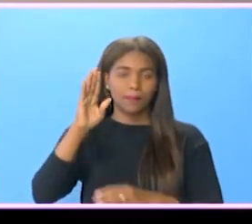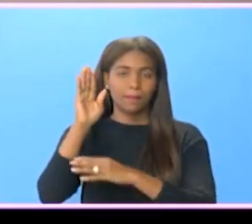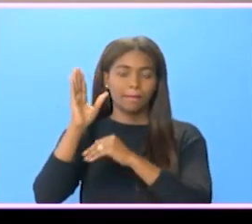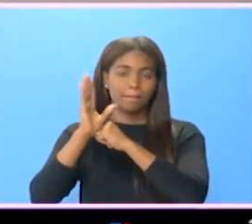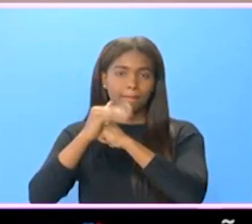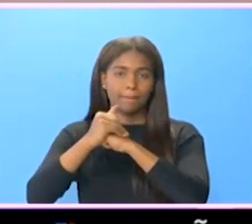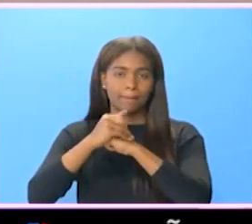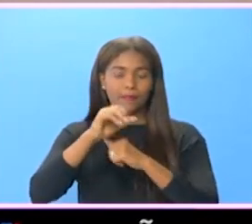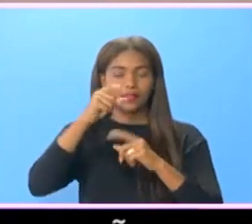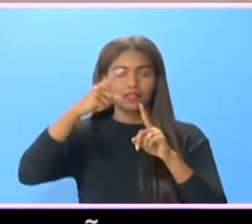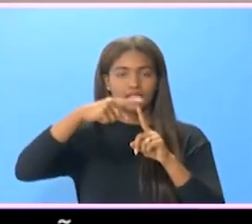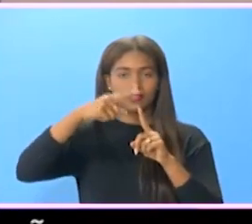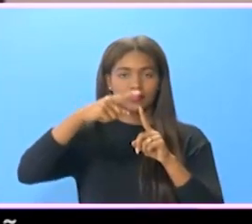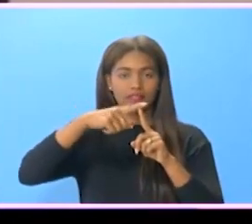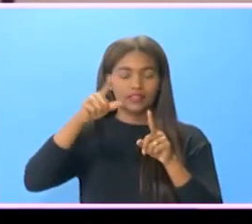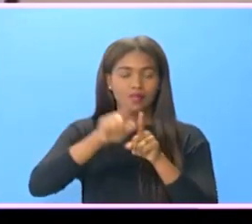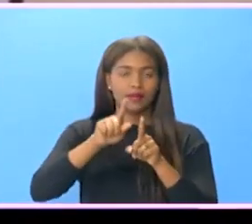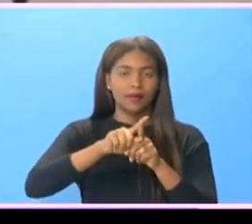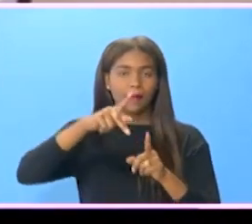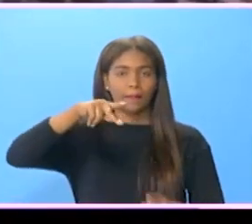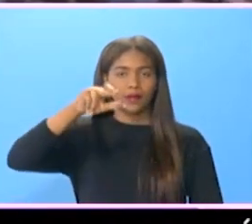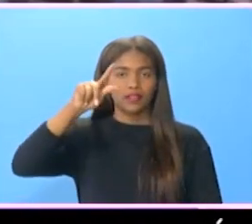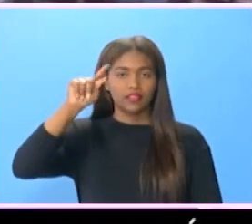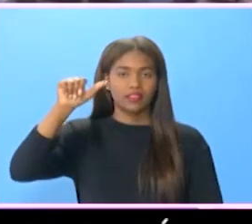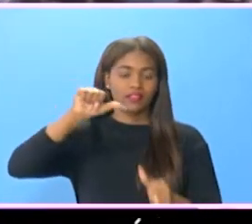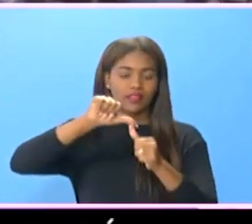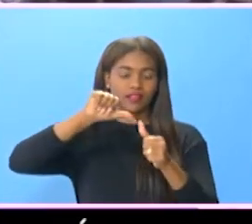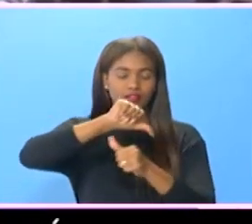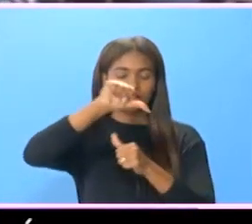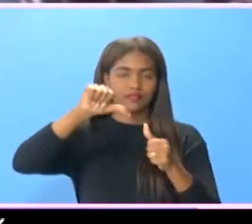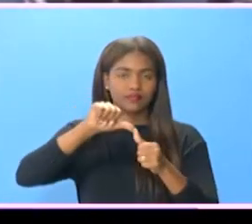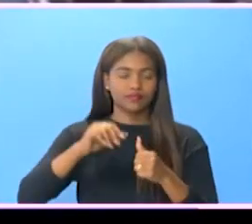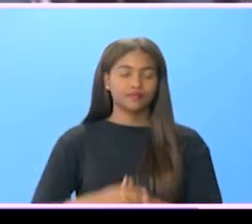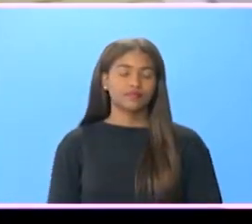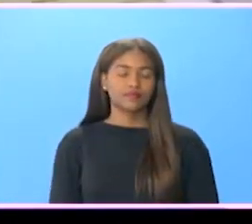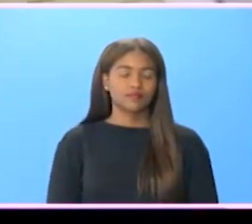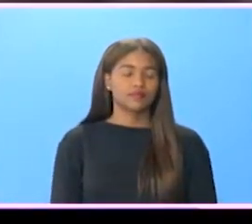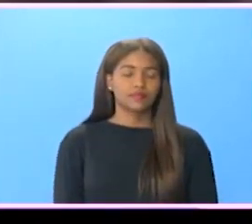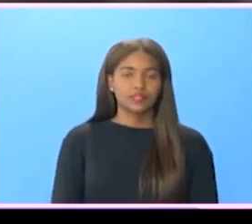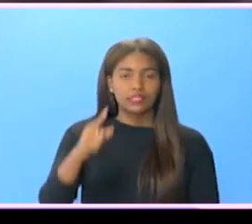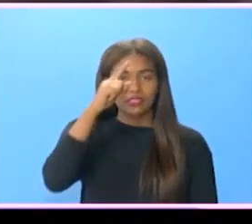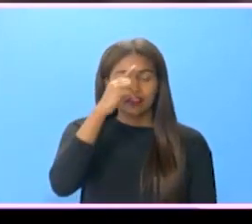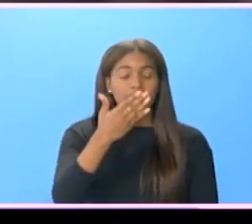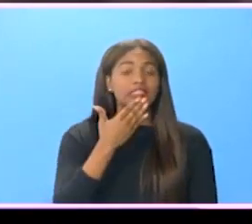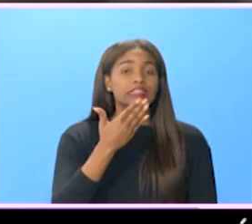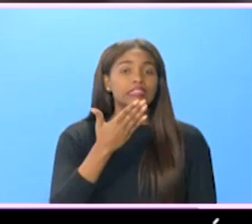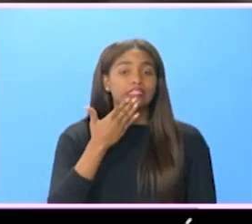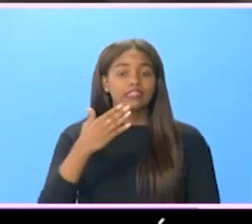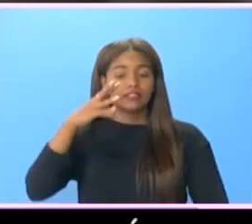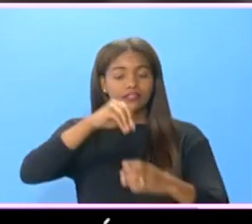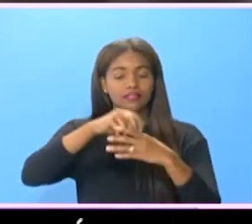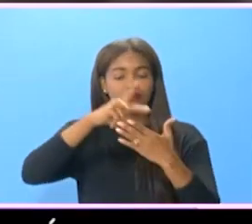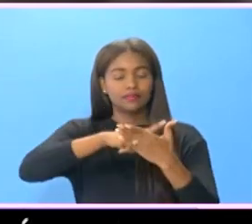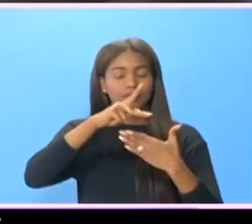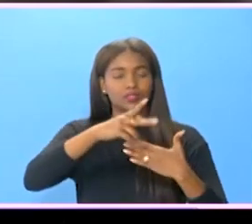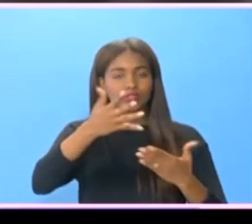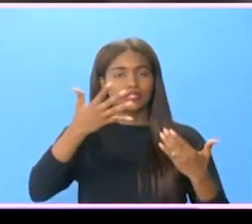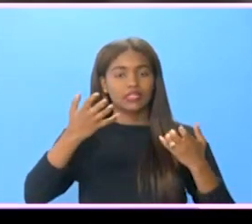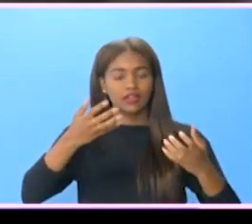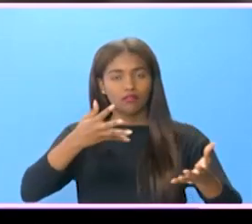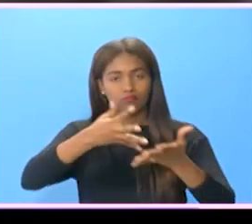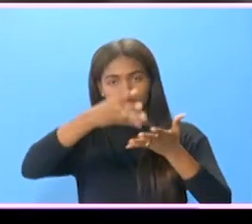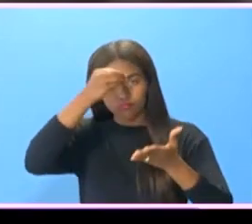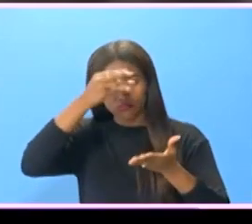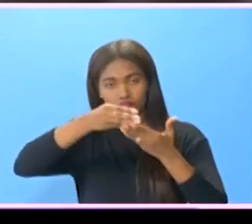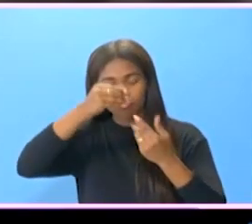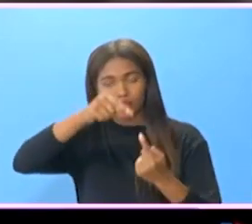Cristóbal, Padre Las Casas y Peralta, en Asua. Estamos muy agradecidos de que el INESPRE se haya integrado al programa que se tiene de capacitación,